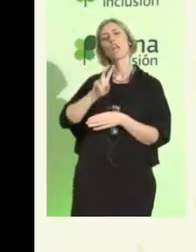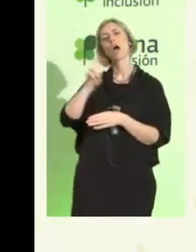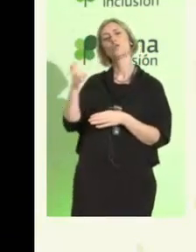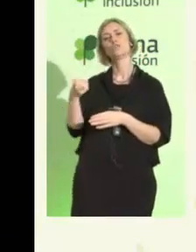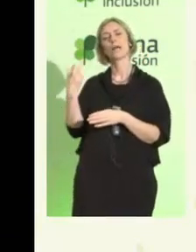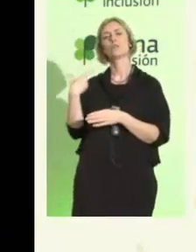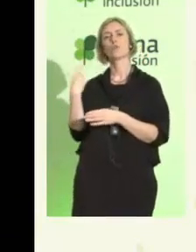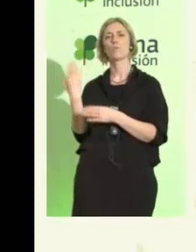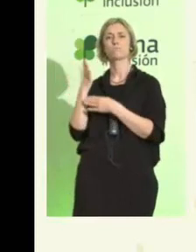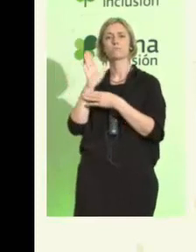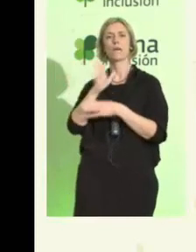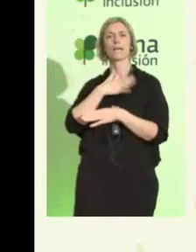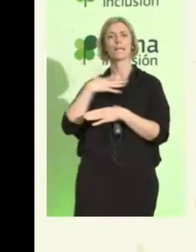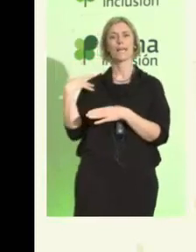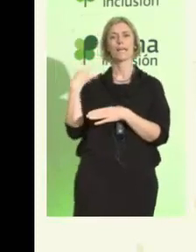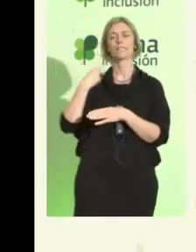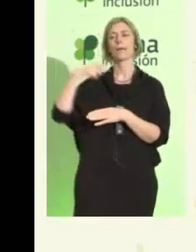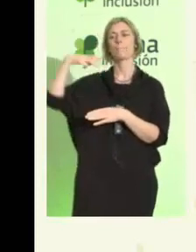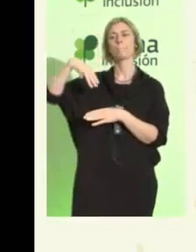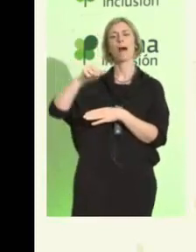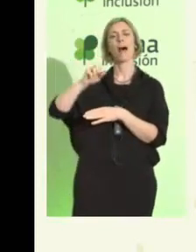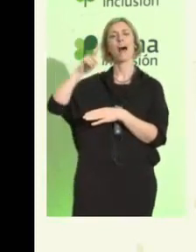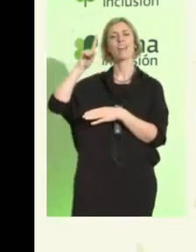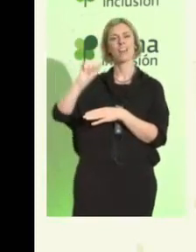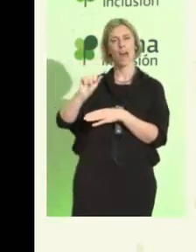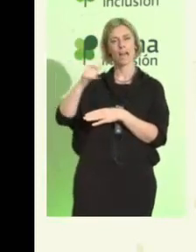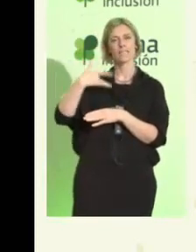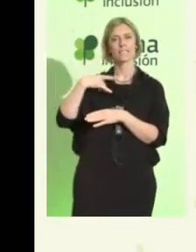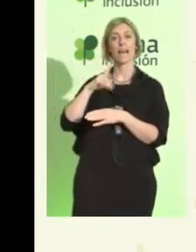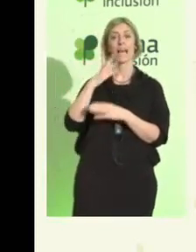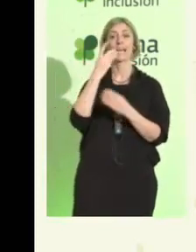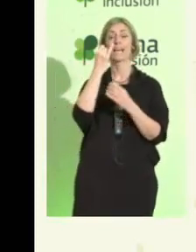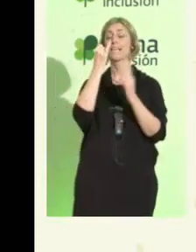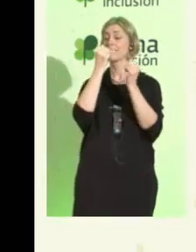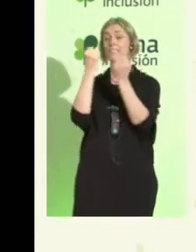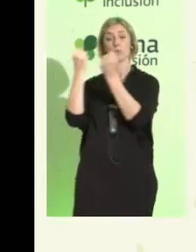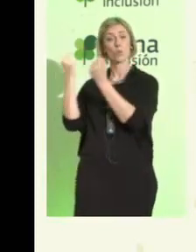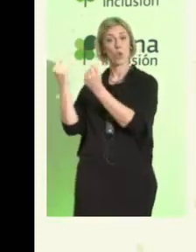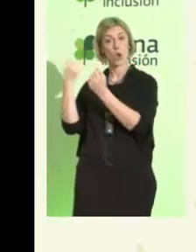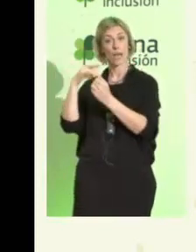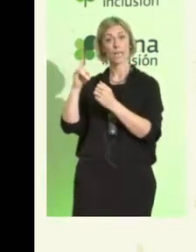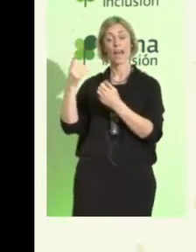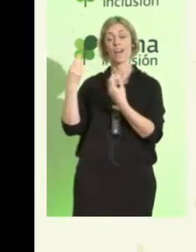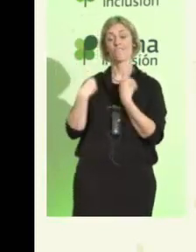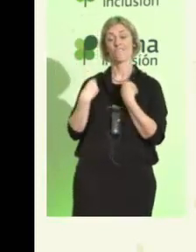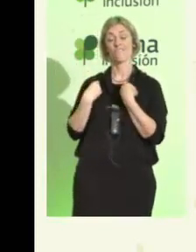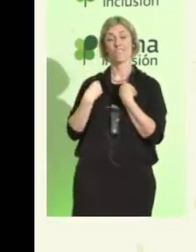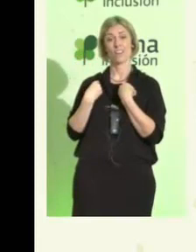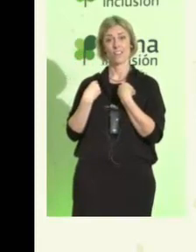Ella también vivía en una institución, pero ella no me invitó a ir. De hecho,